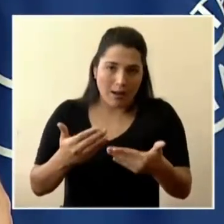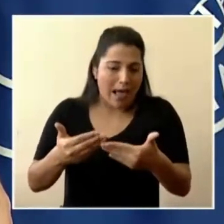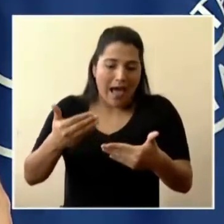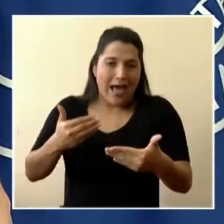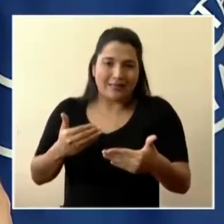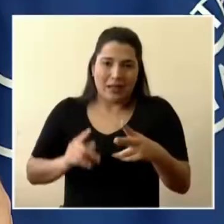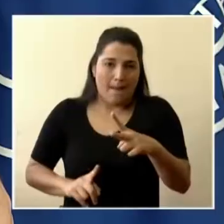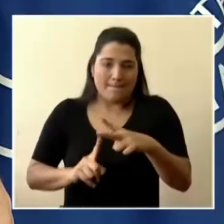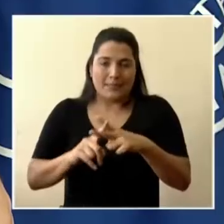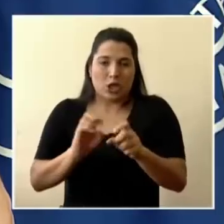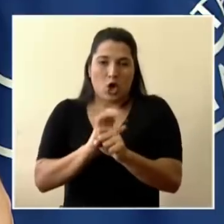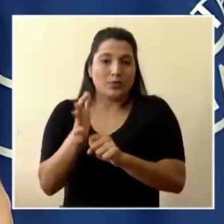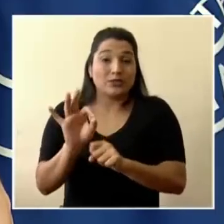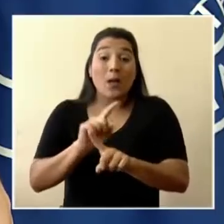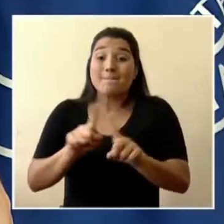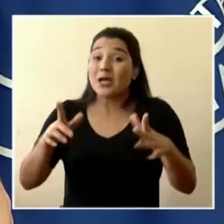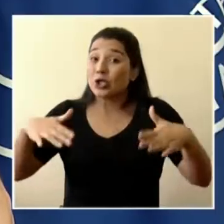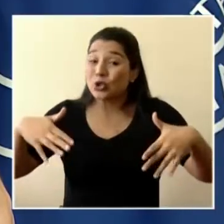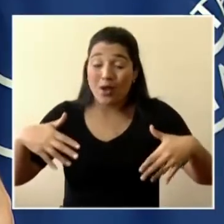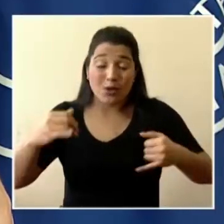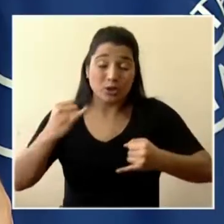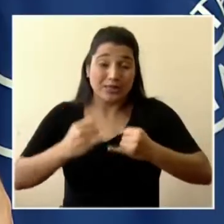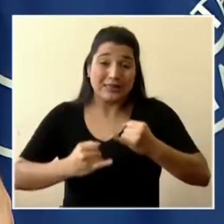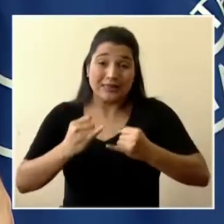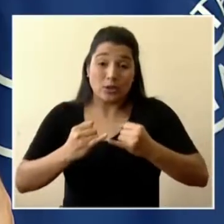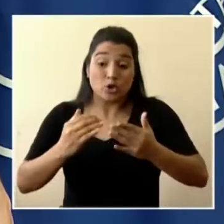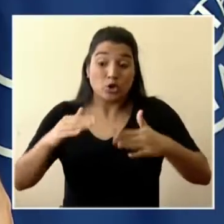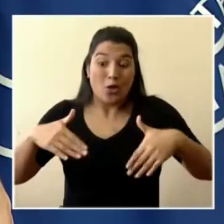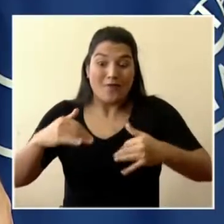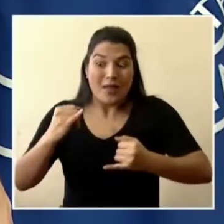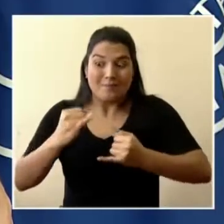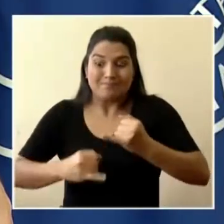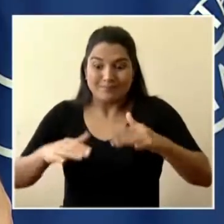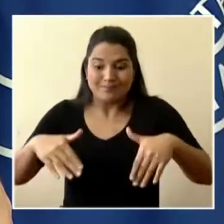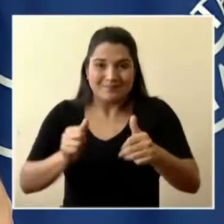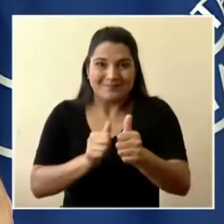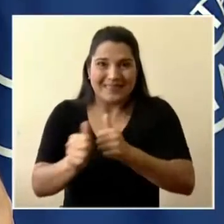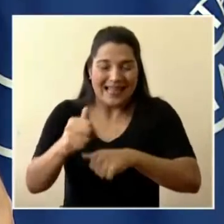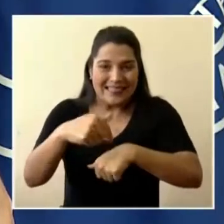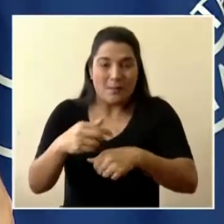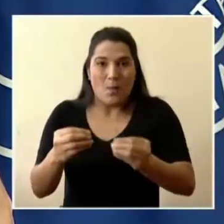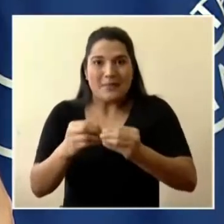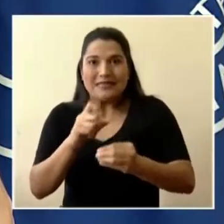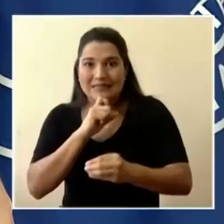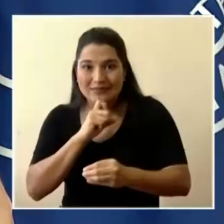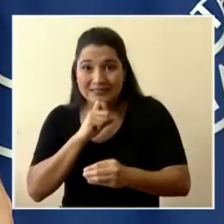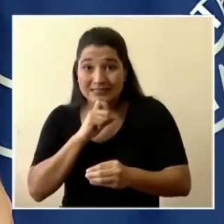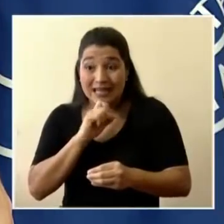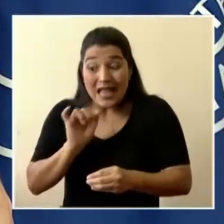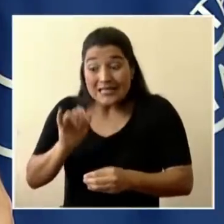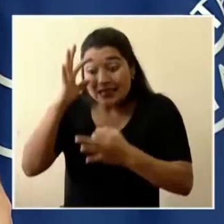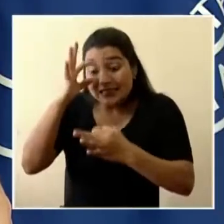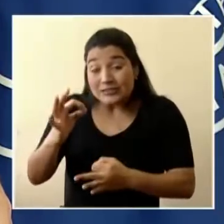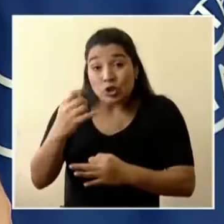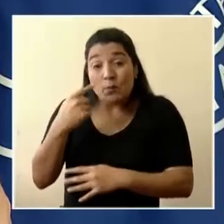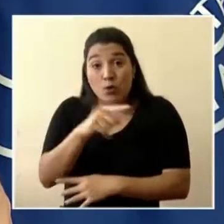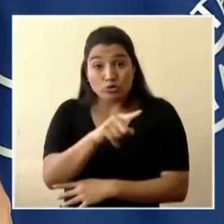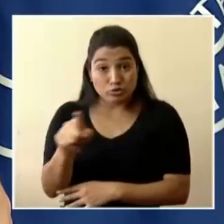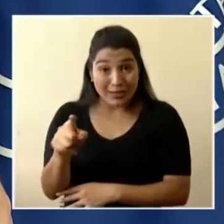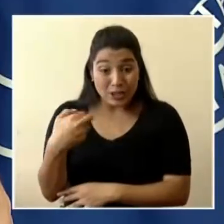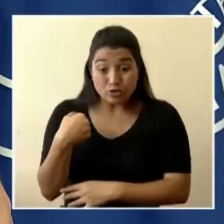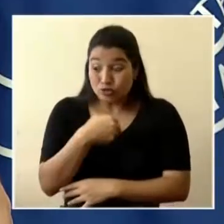hemos pasado aún las etapas más críticas, tenemos que seguir en esta disciplina, lo estamos haciendo por ustedes, en realidad aquí estamos